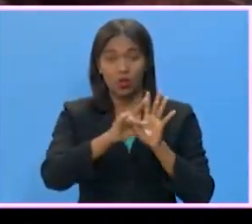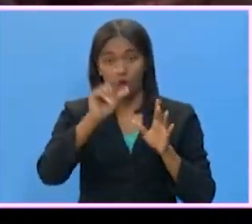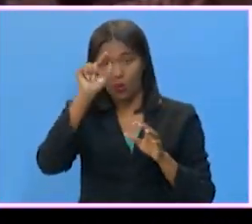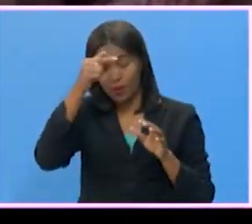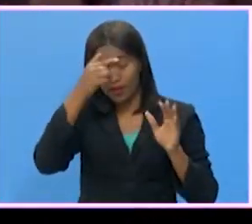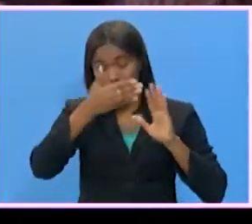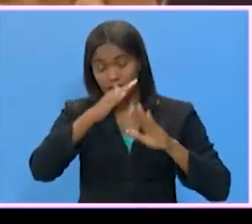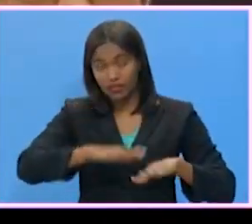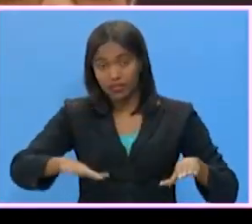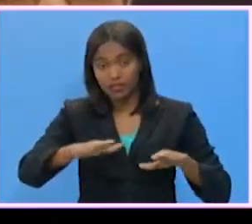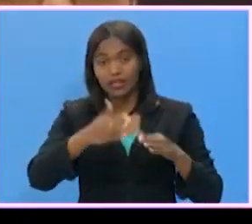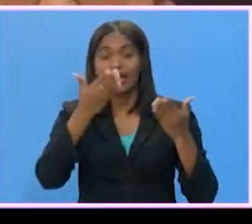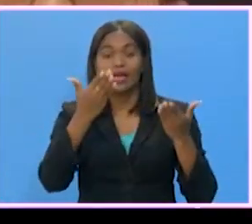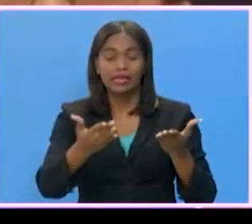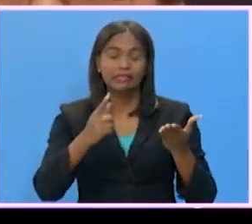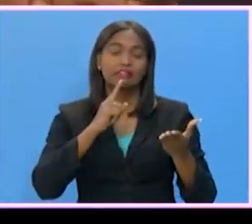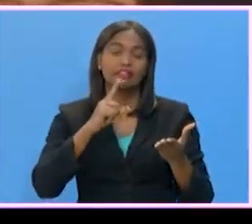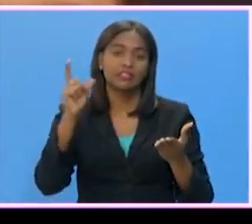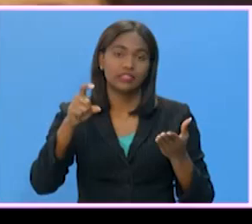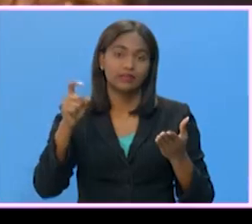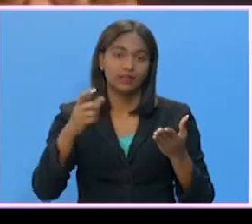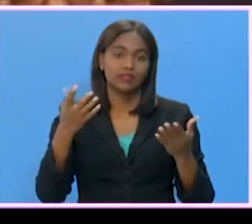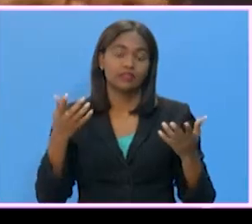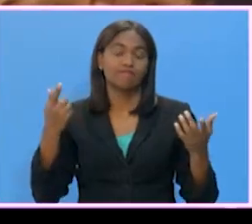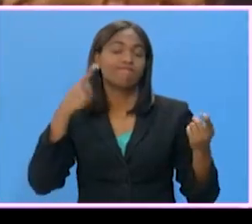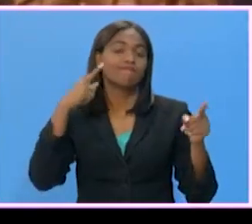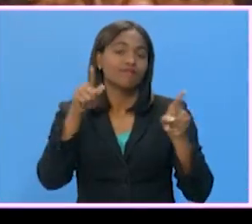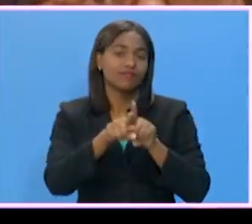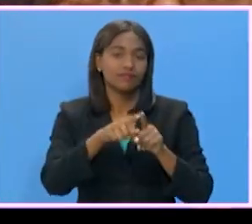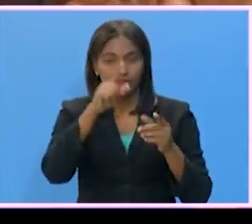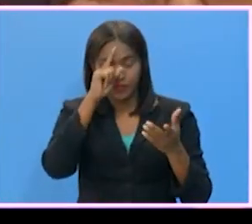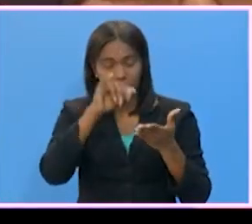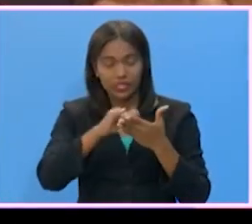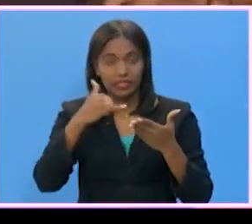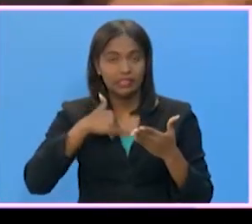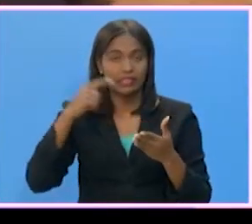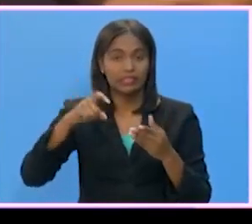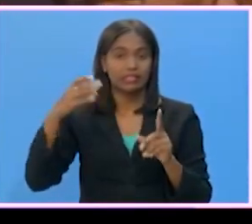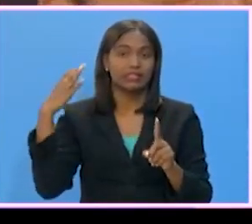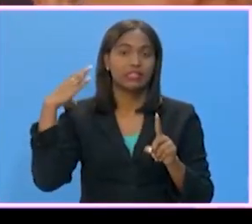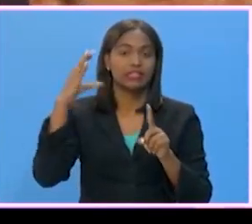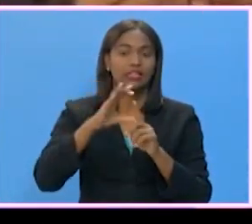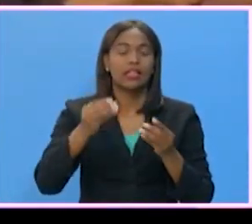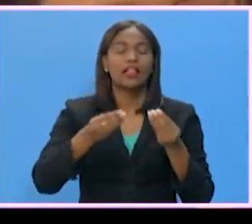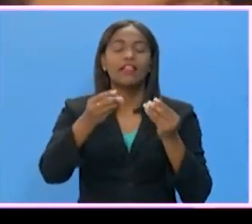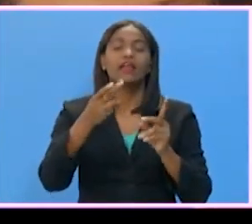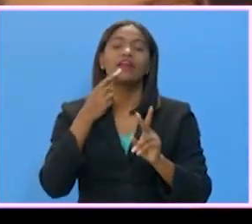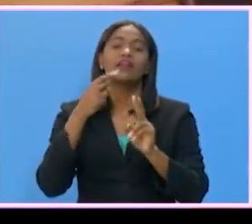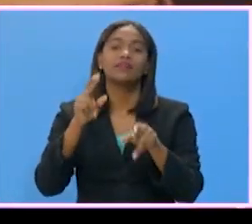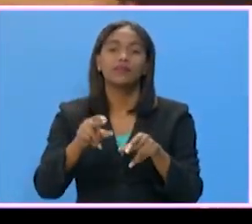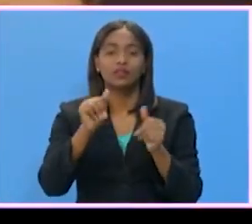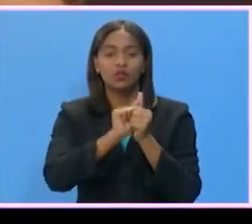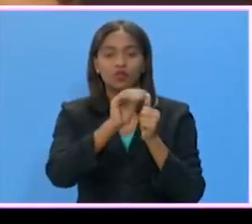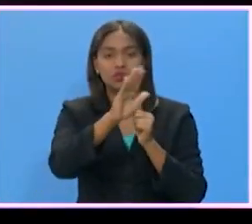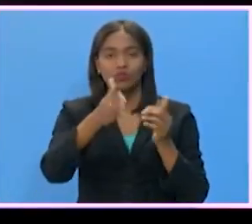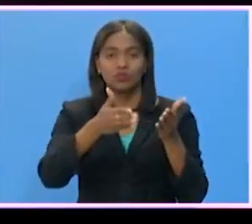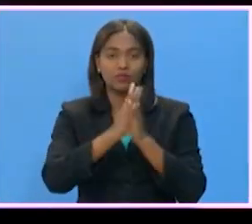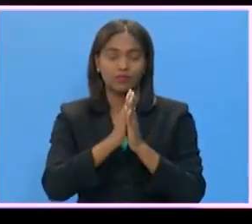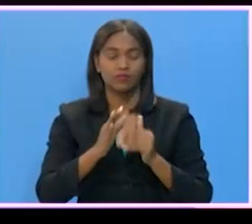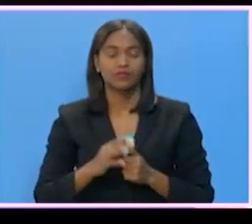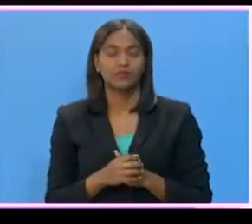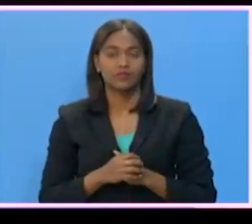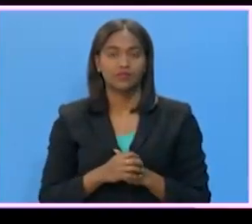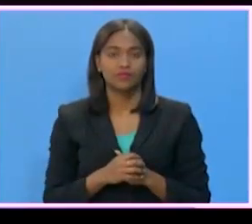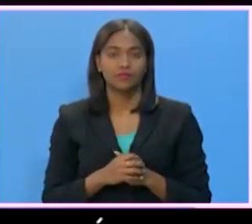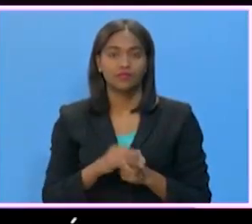gobernantes, pues estos se deben al pueblo y están en el deber de ofrecer respuestas a sus demandas.